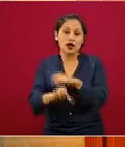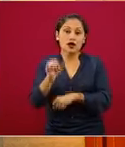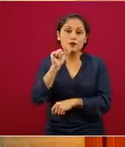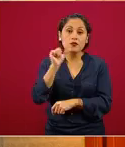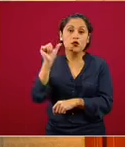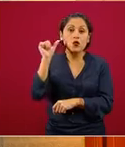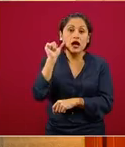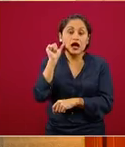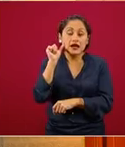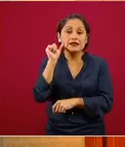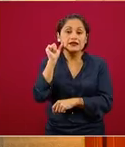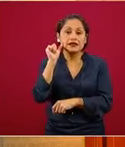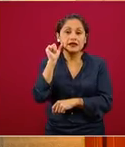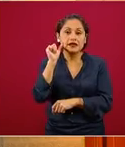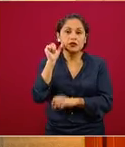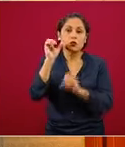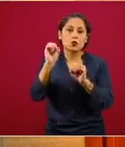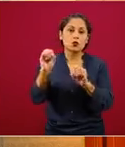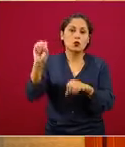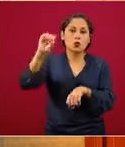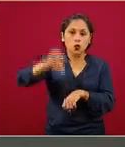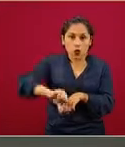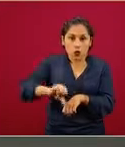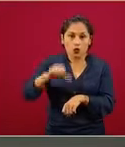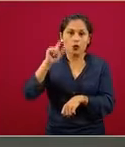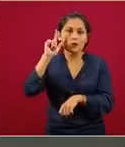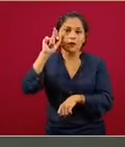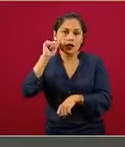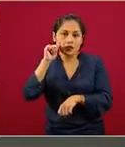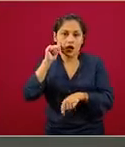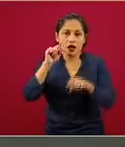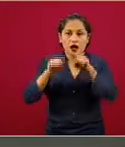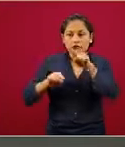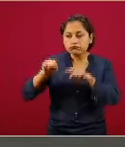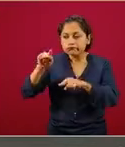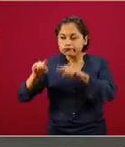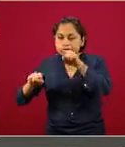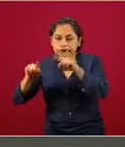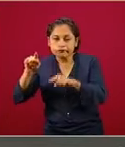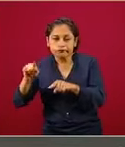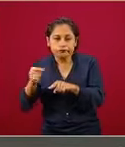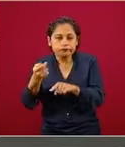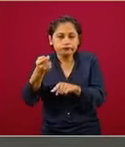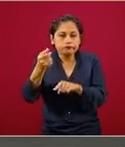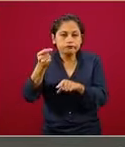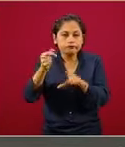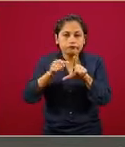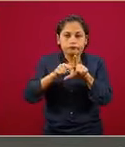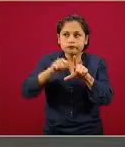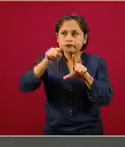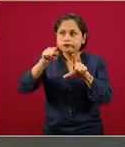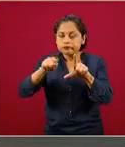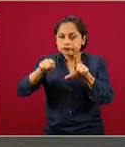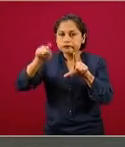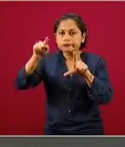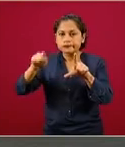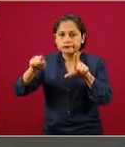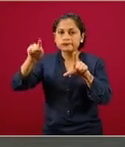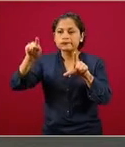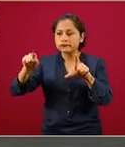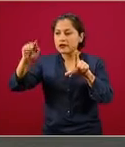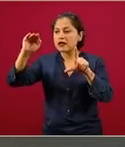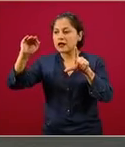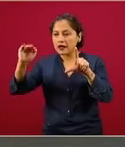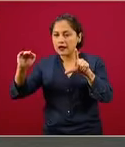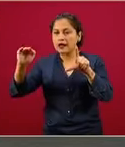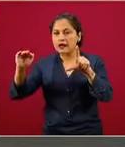hoy, son semejantes a los de mañana, por algunos días, y luego empieza a disminuir. Y los casos de mañana son menos que los